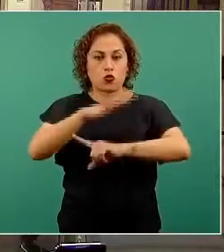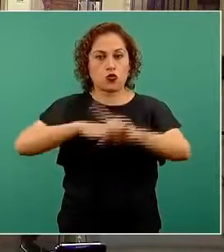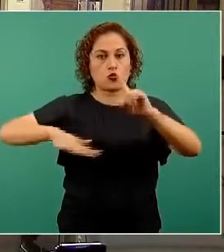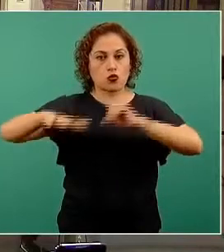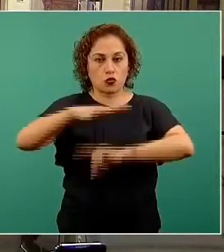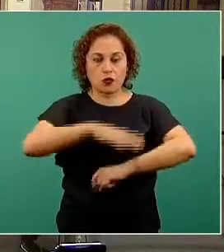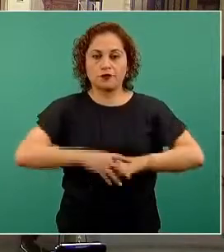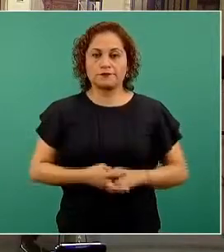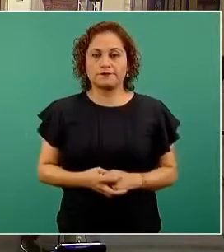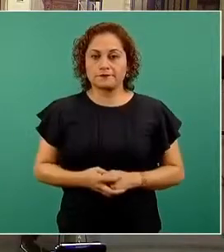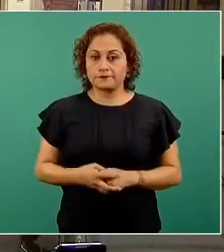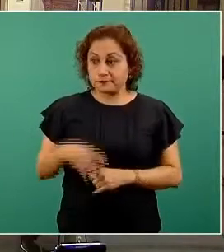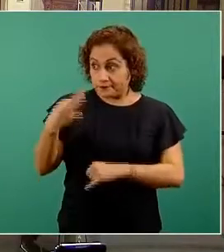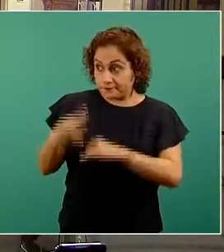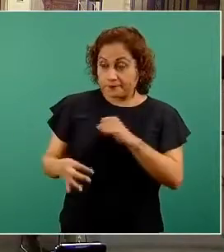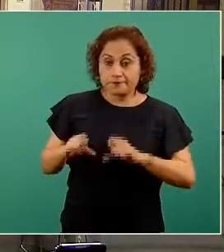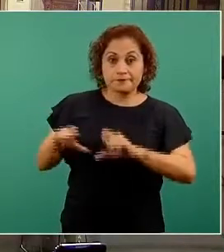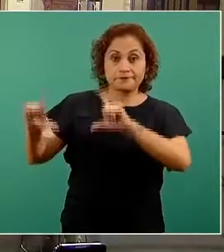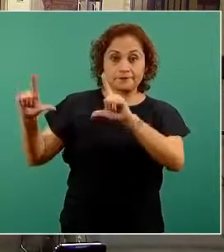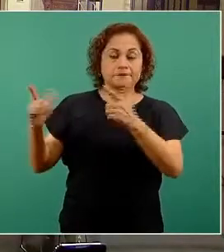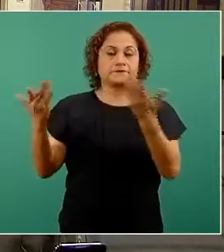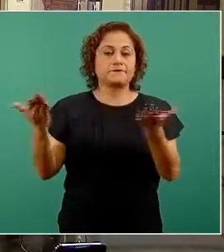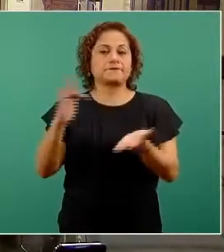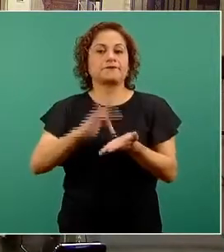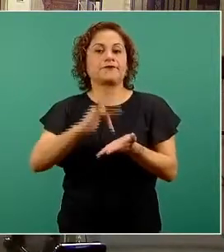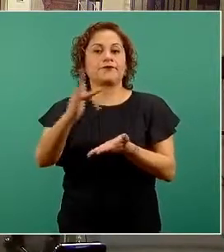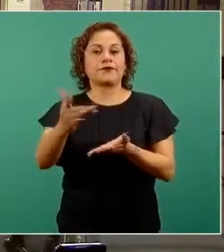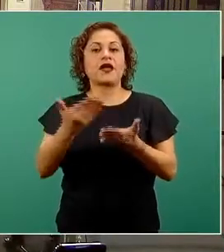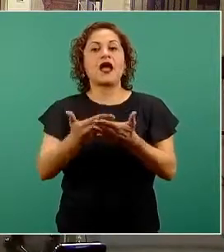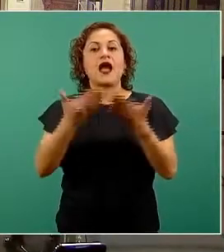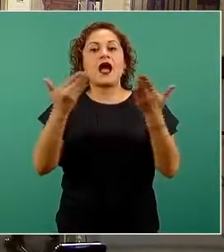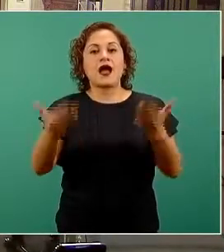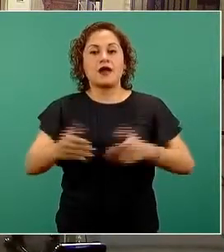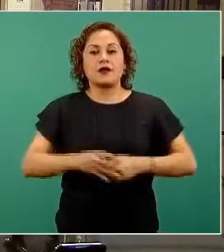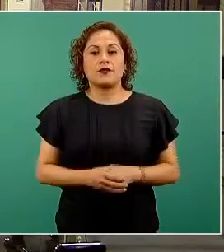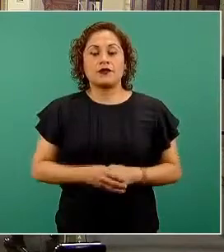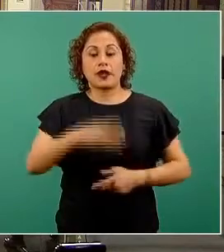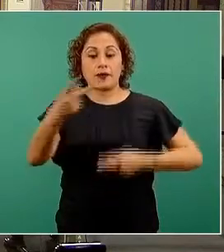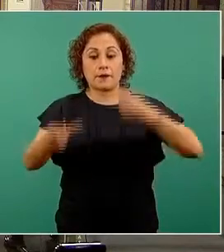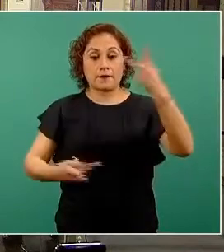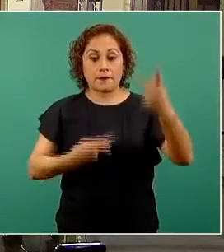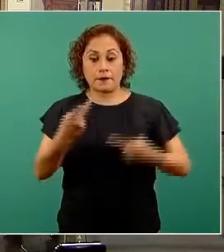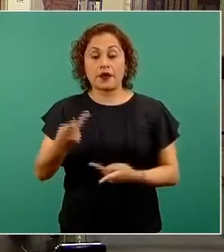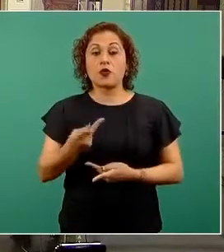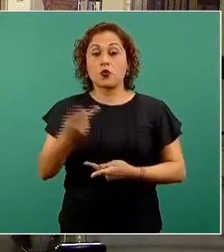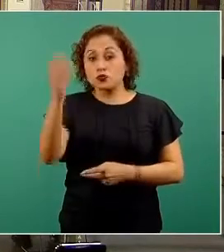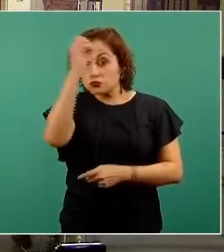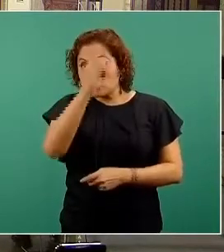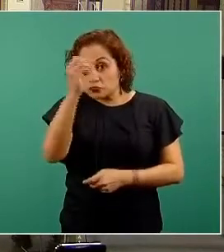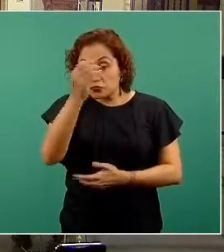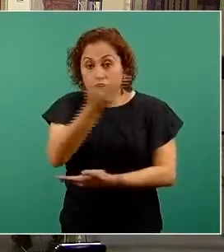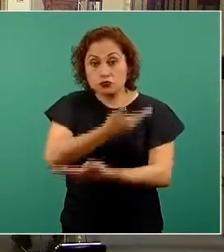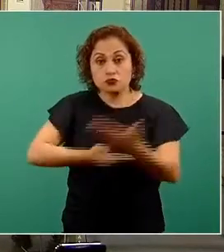diapositiva. Muy bien. Muchas gracias, pues vamos a pasar a preguntas y comentarios. Son exactamente las